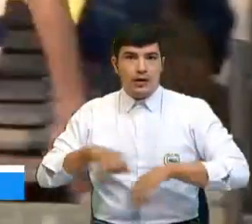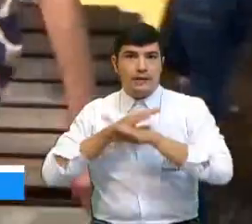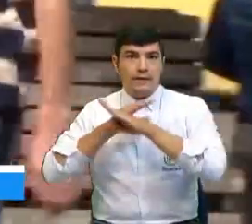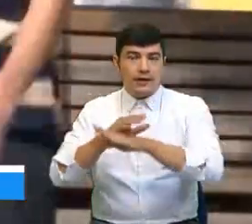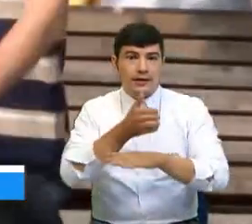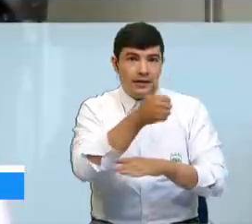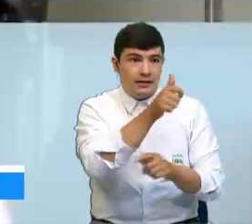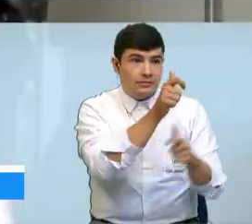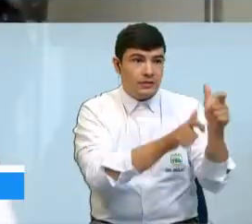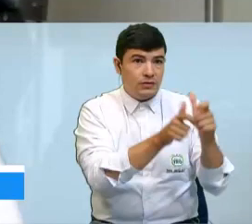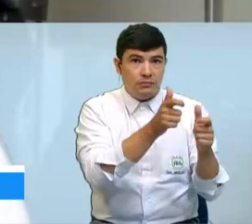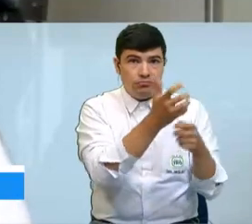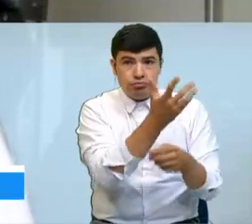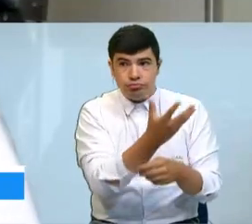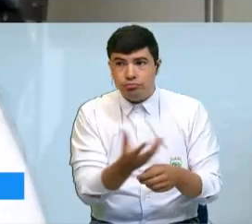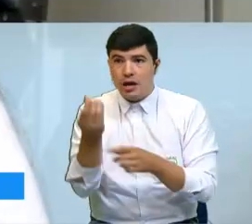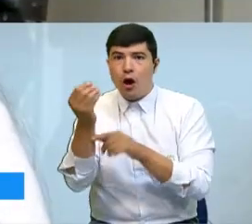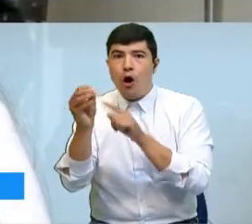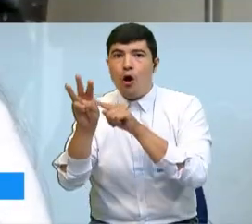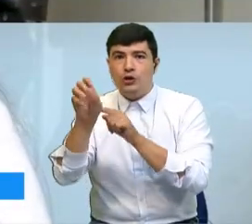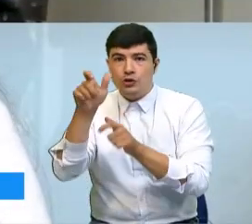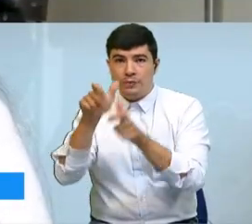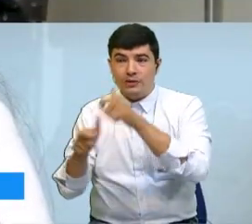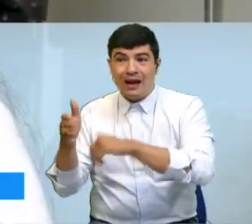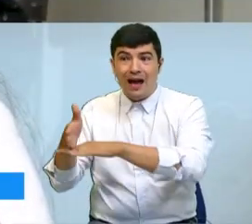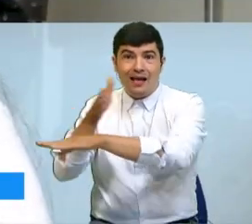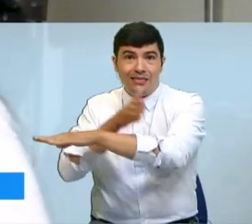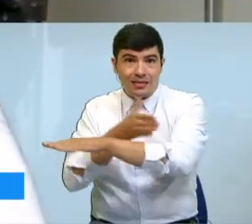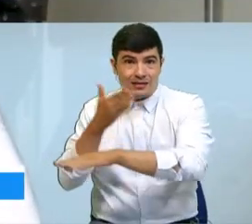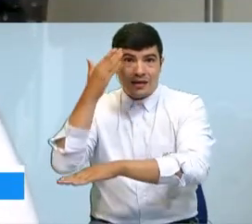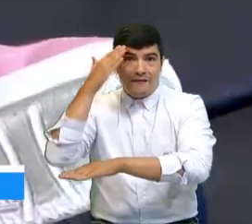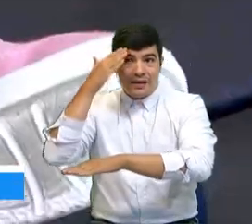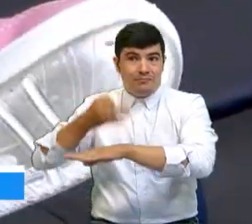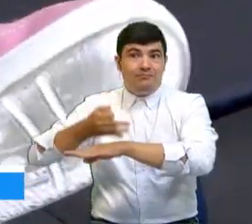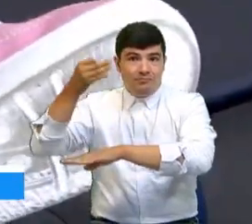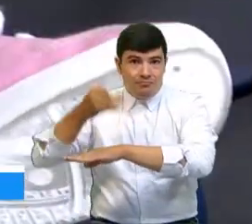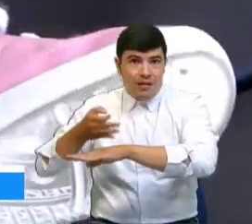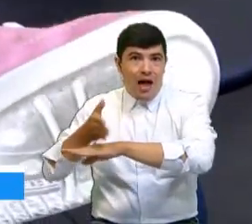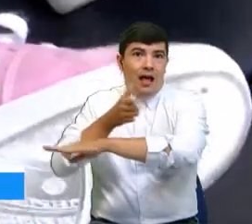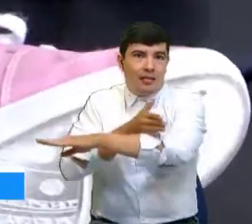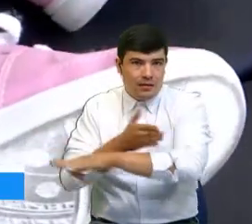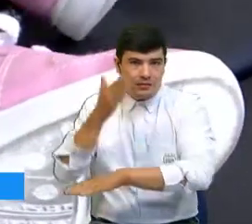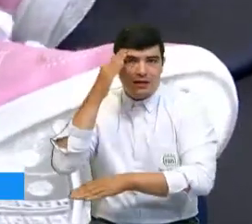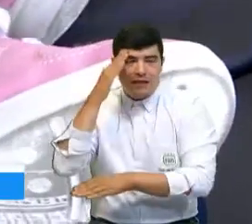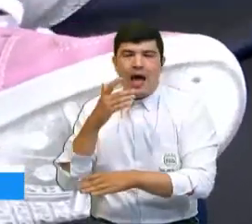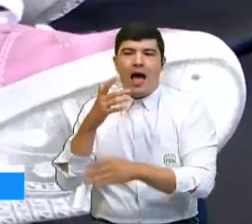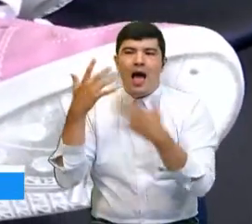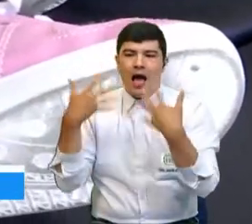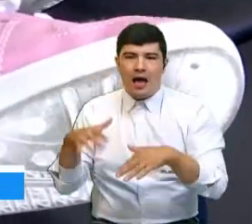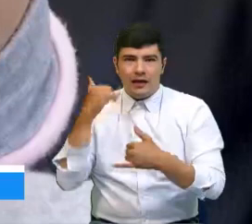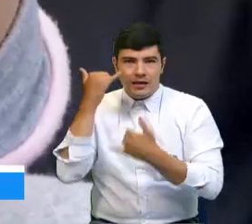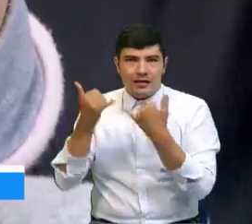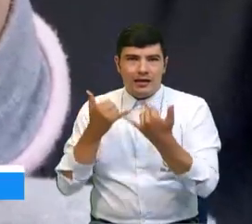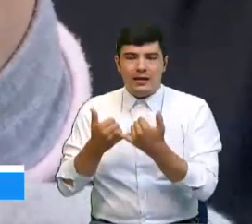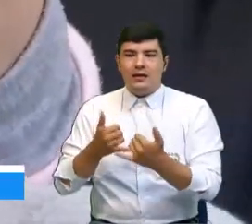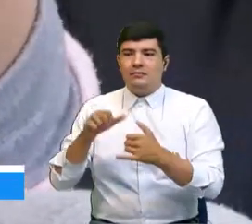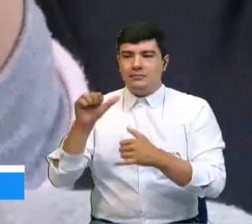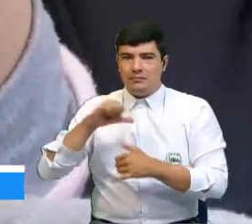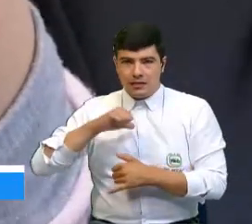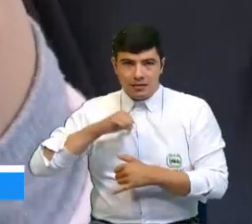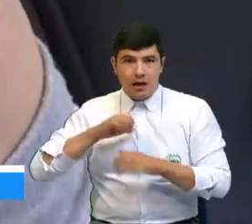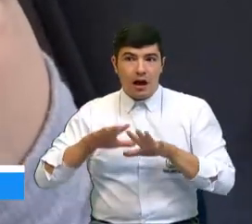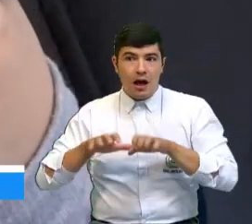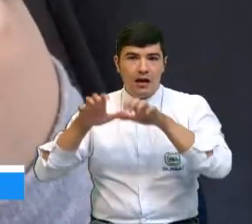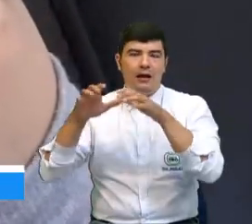mueran anna sophia inició con cuadros de amigdalitis muy constantes entonces pues gracias a eso